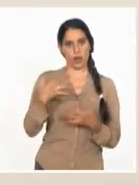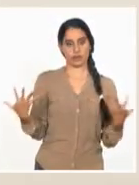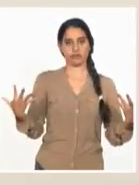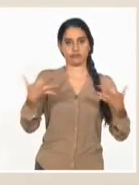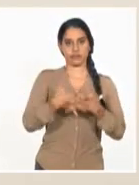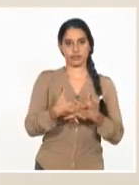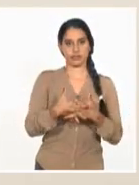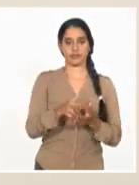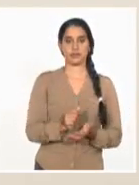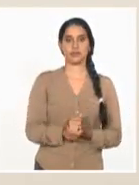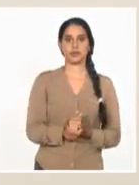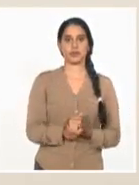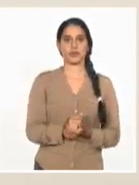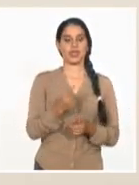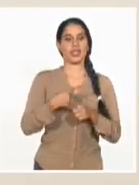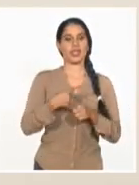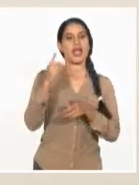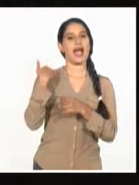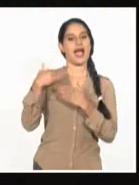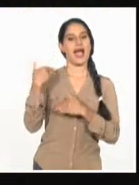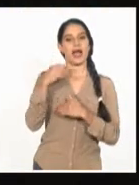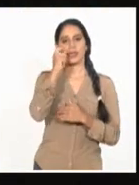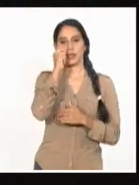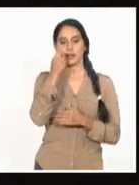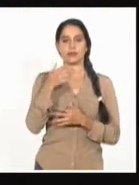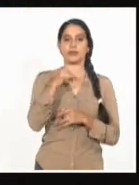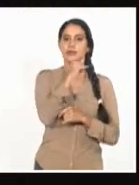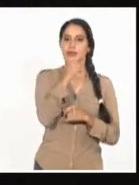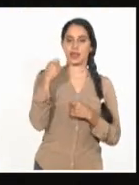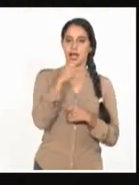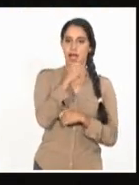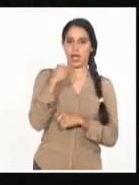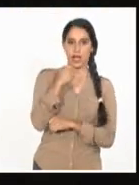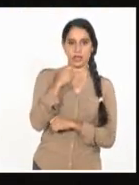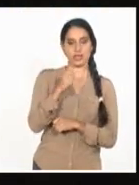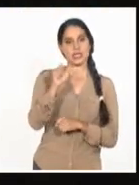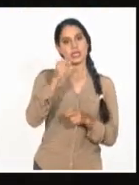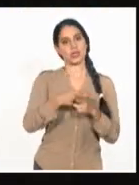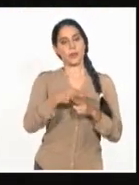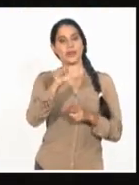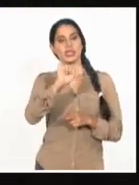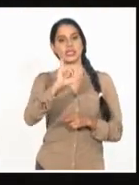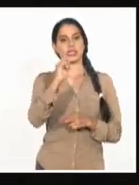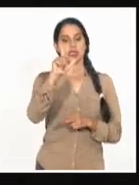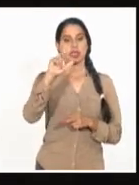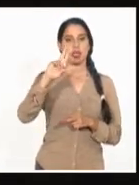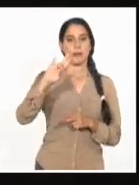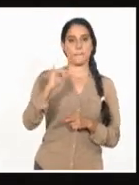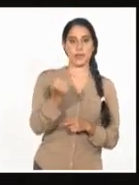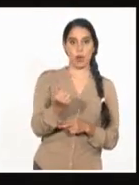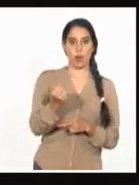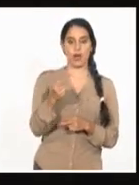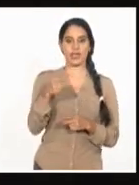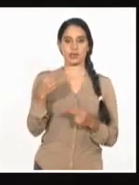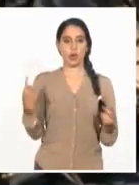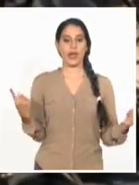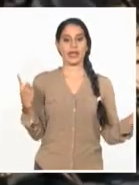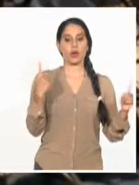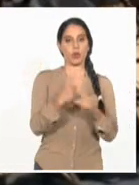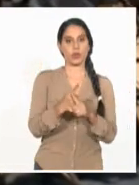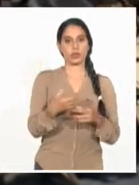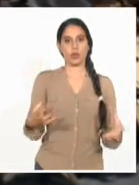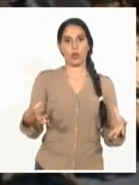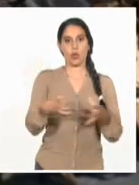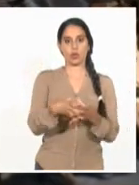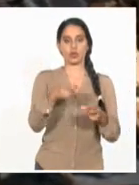Silvio Rodríguez. Luego de concluida la velada, Constanza expresó que planifica un encuentro conjunto con Tony